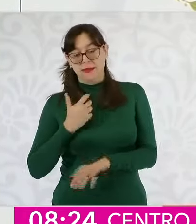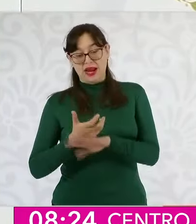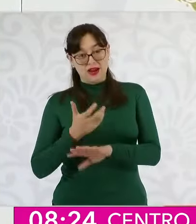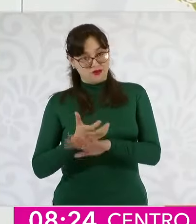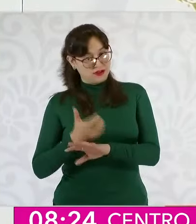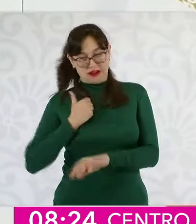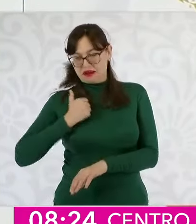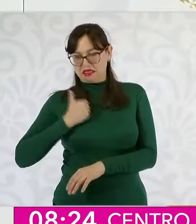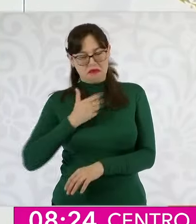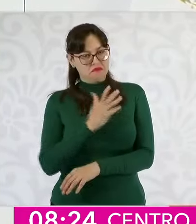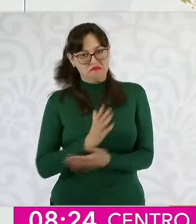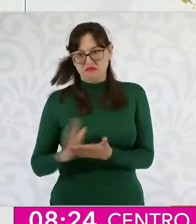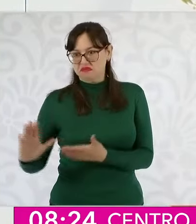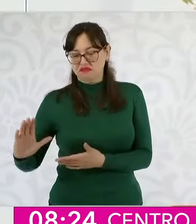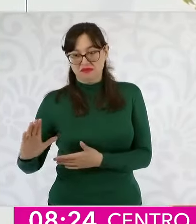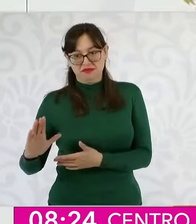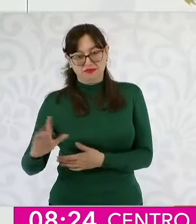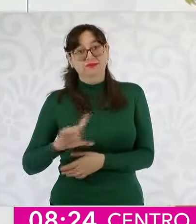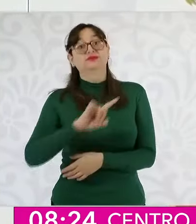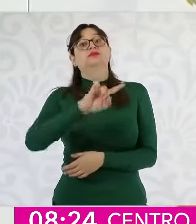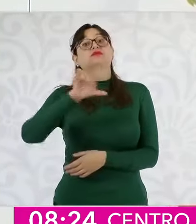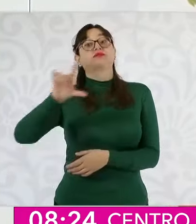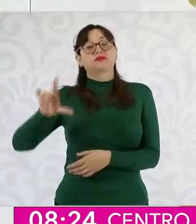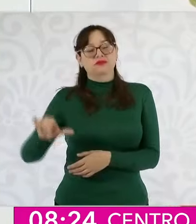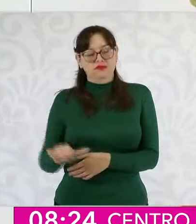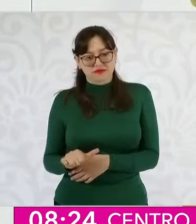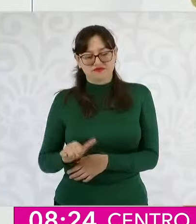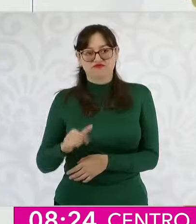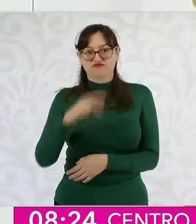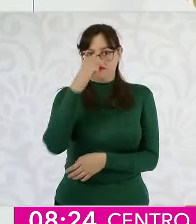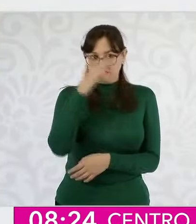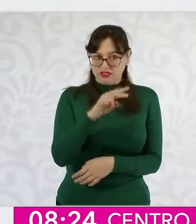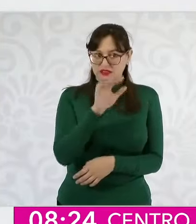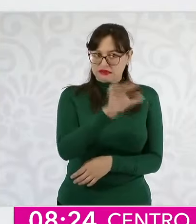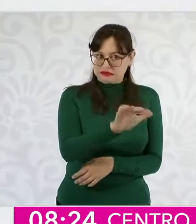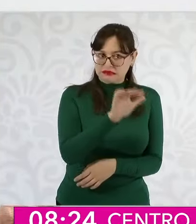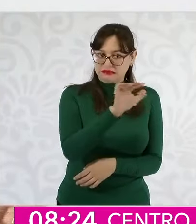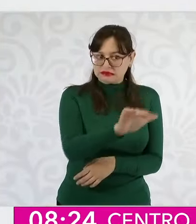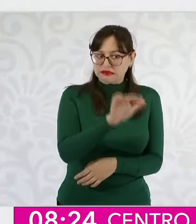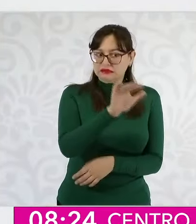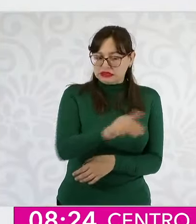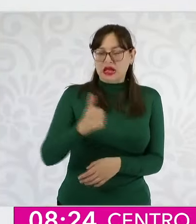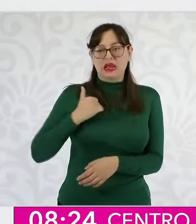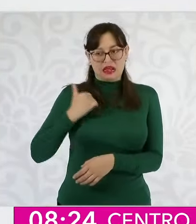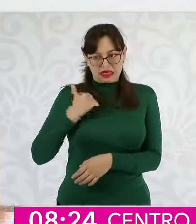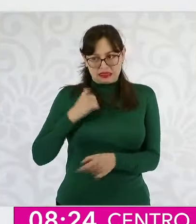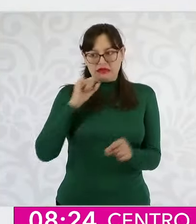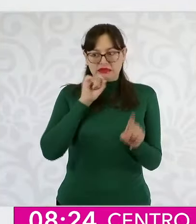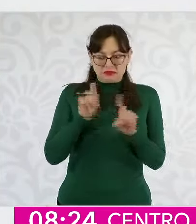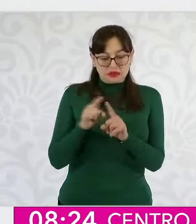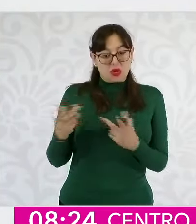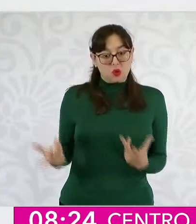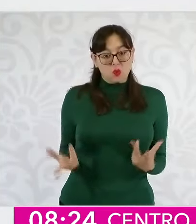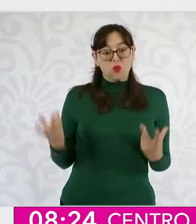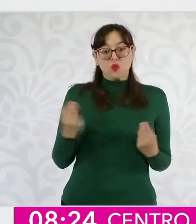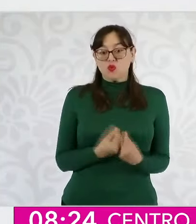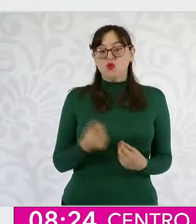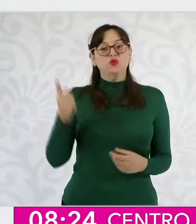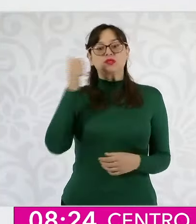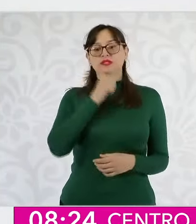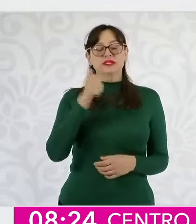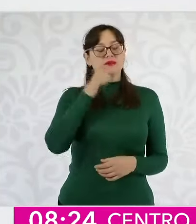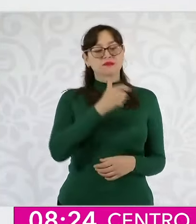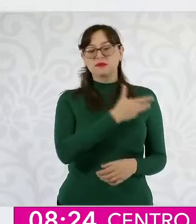Canadá. Entonces, quien ha abogado porque esté en los tres países es justamente México y en particular